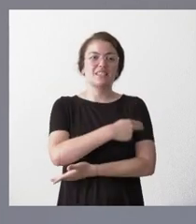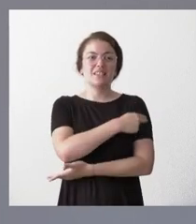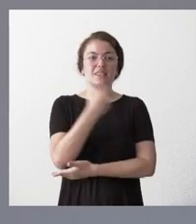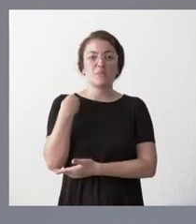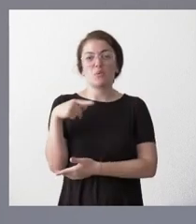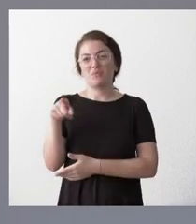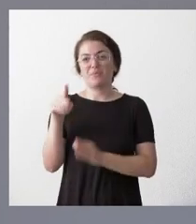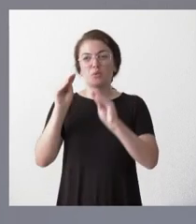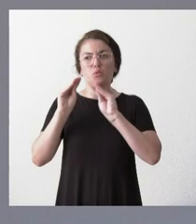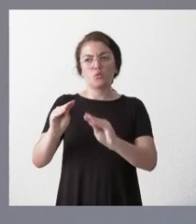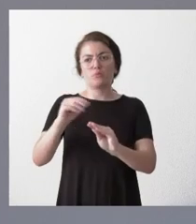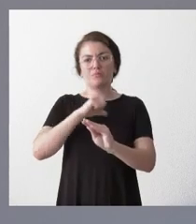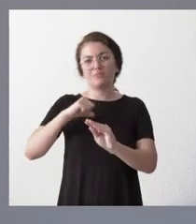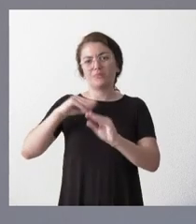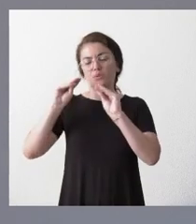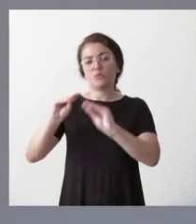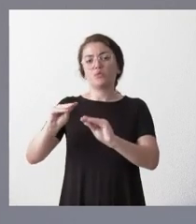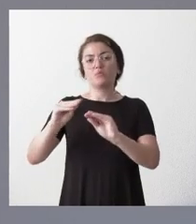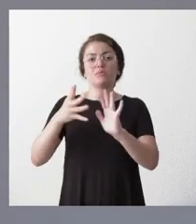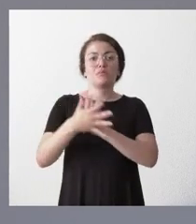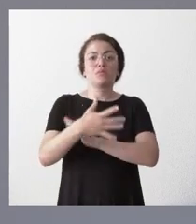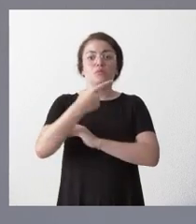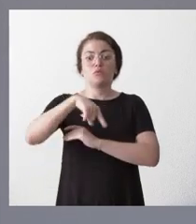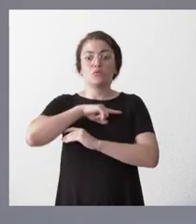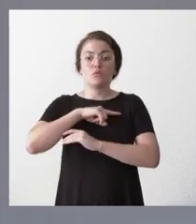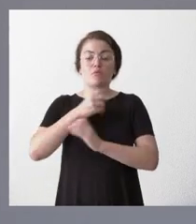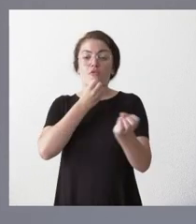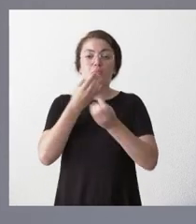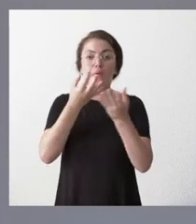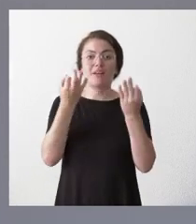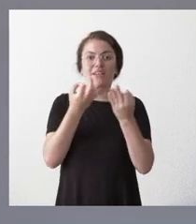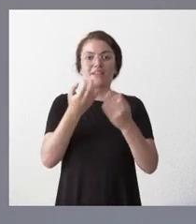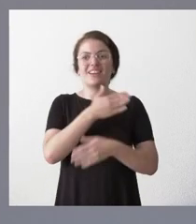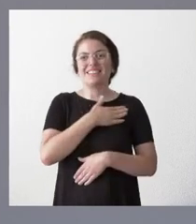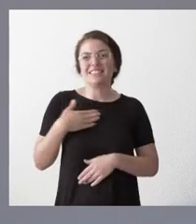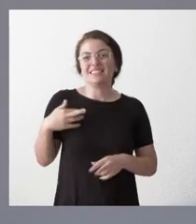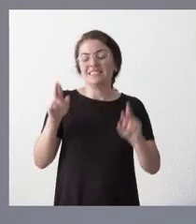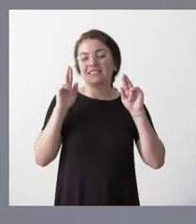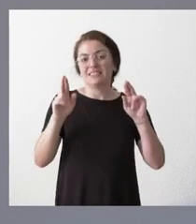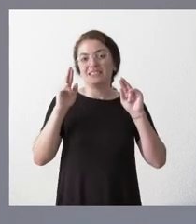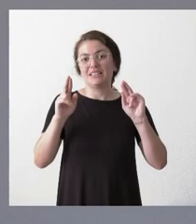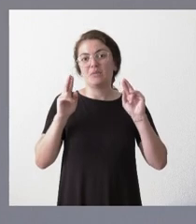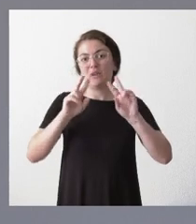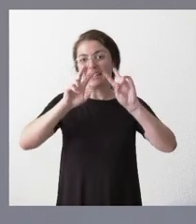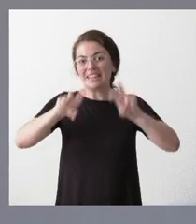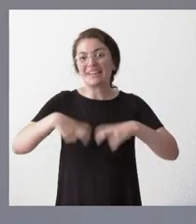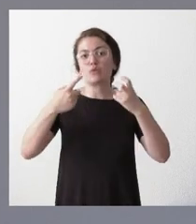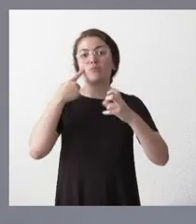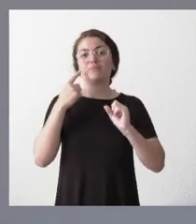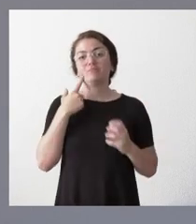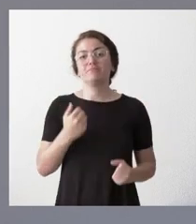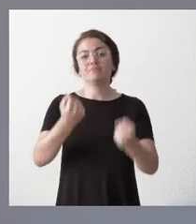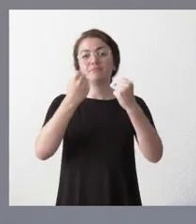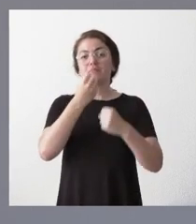familiares, pues es lo que les podemos informar. Nuestro deseo de la pronta recuperación, nuestra máxima atención desde los servicios sanitarios y la información que les